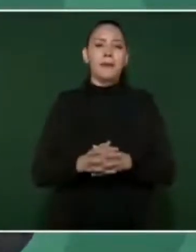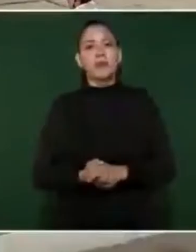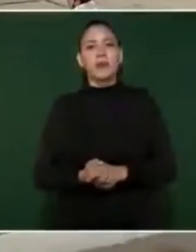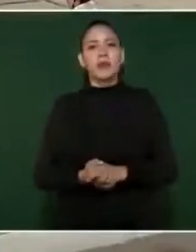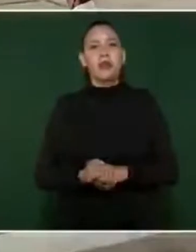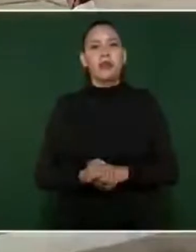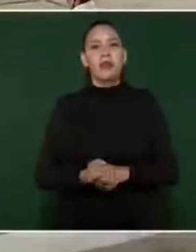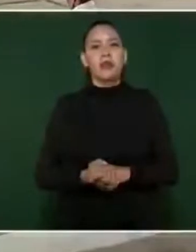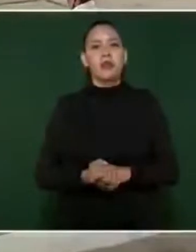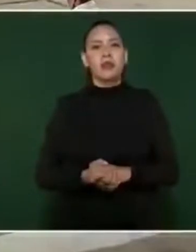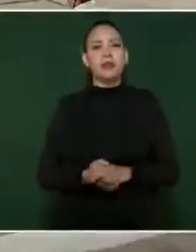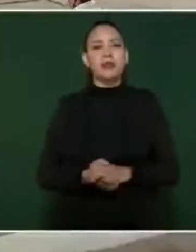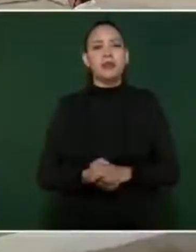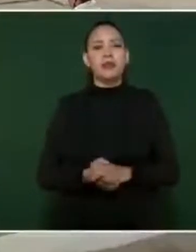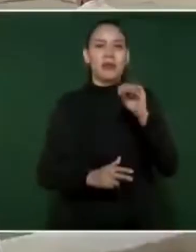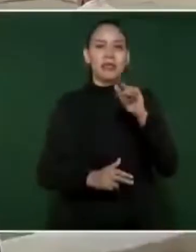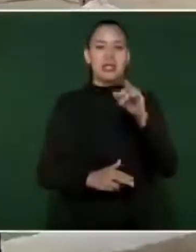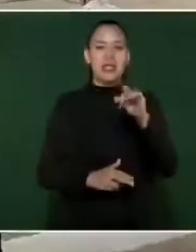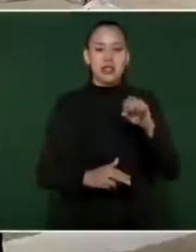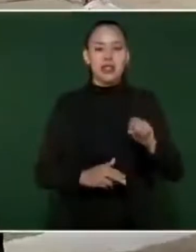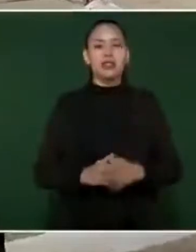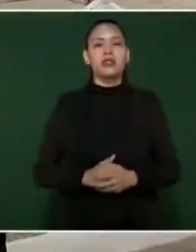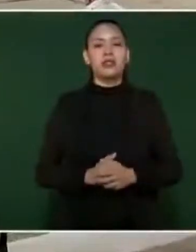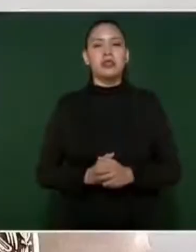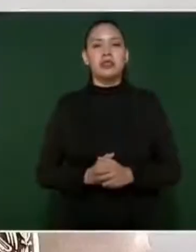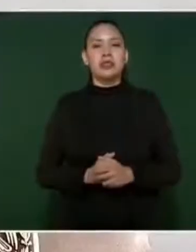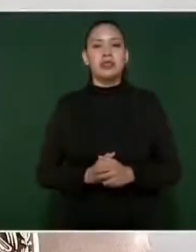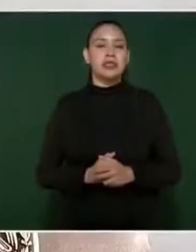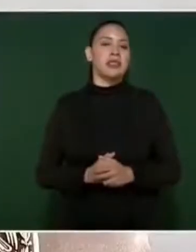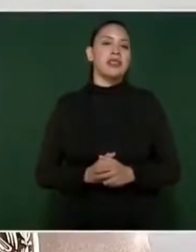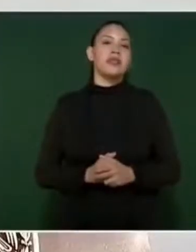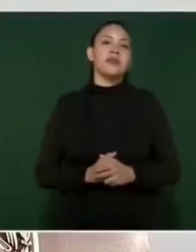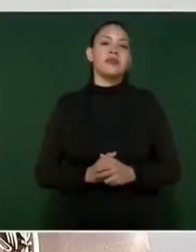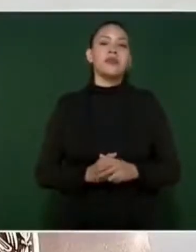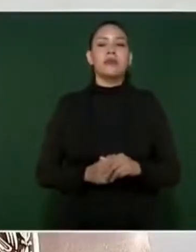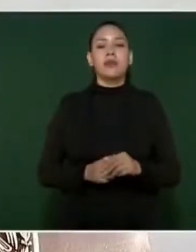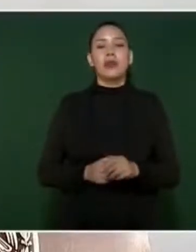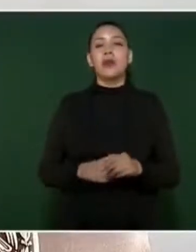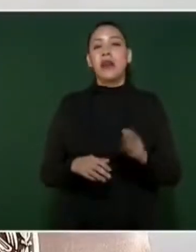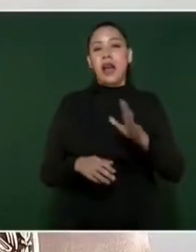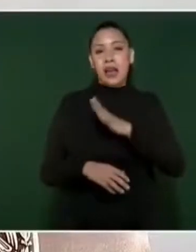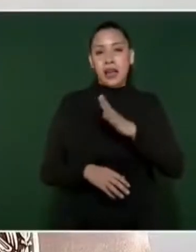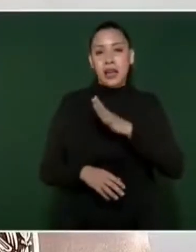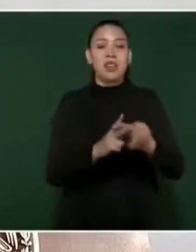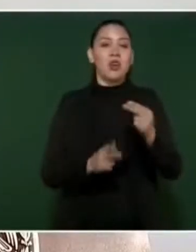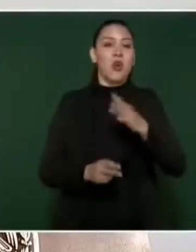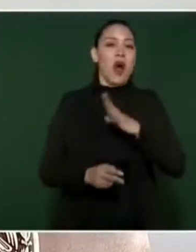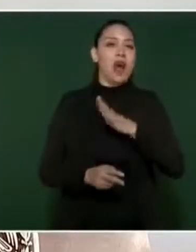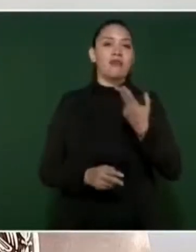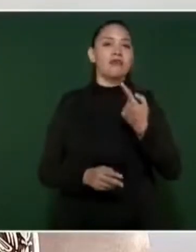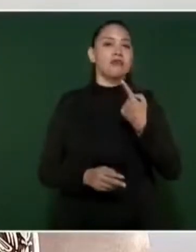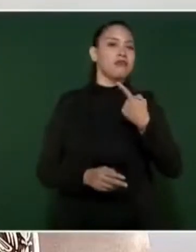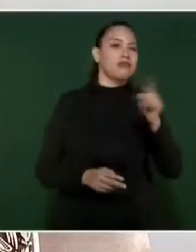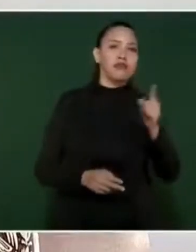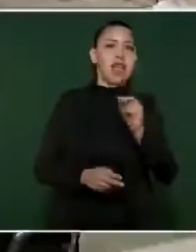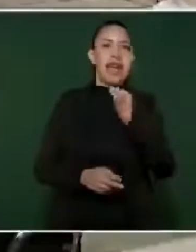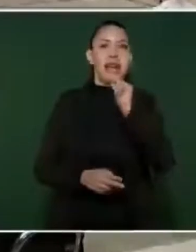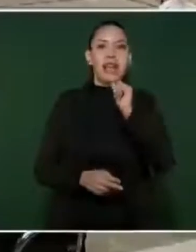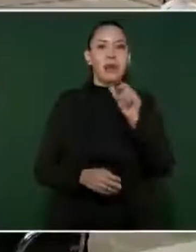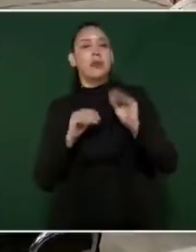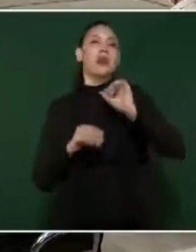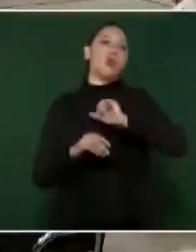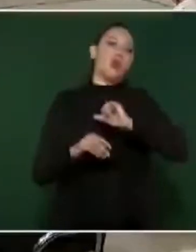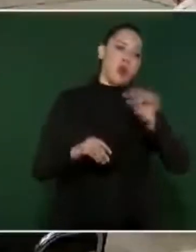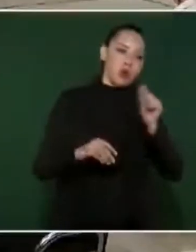Veamos lo de homicidios, porque hay delitos que no se denuncian y hay cifra